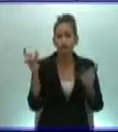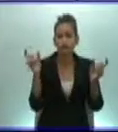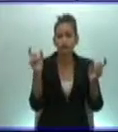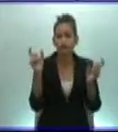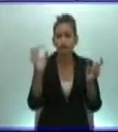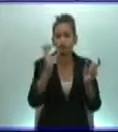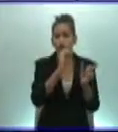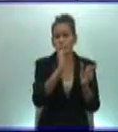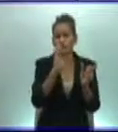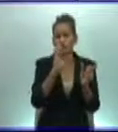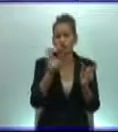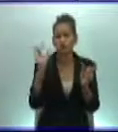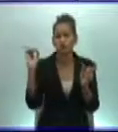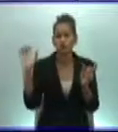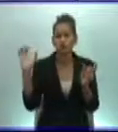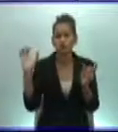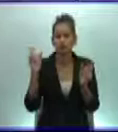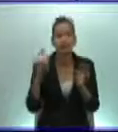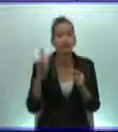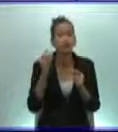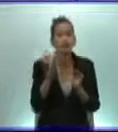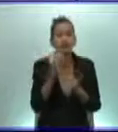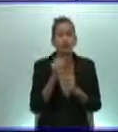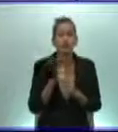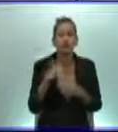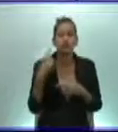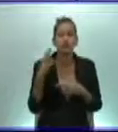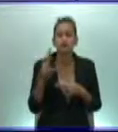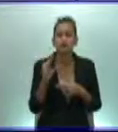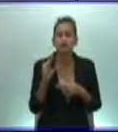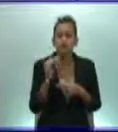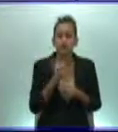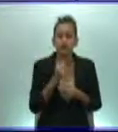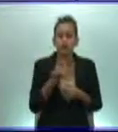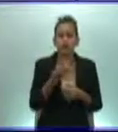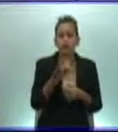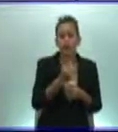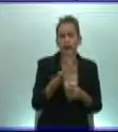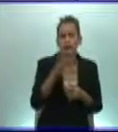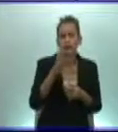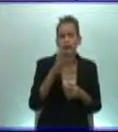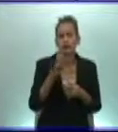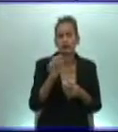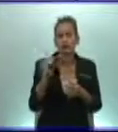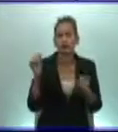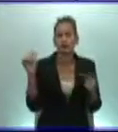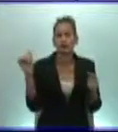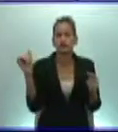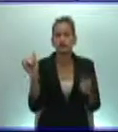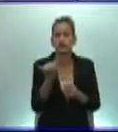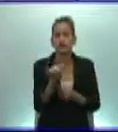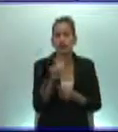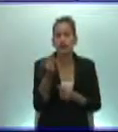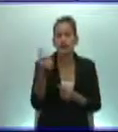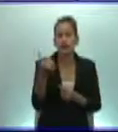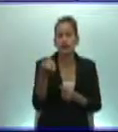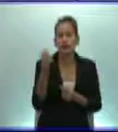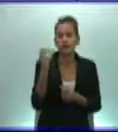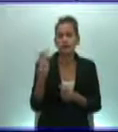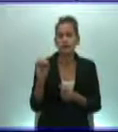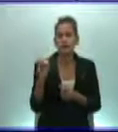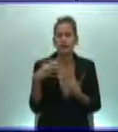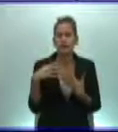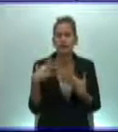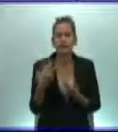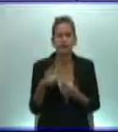puedo entonces determinar que el lado AB es igual al segmento AO